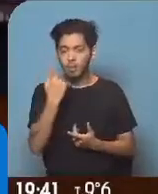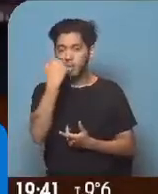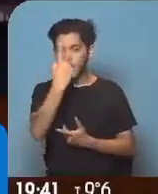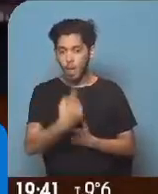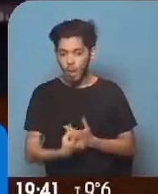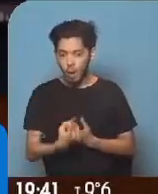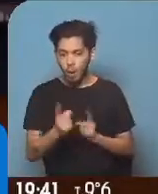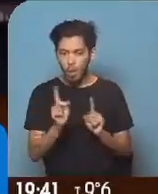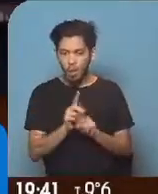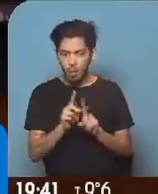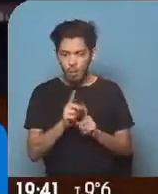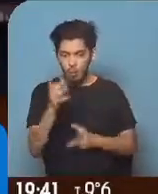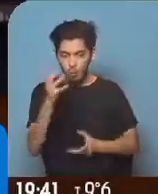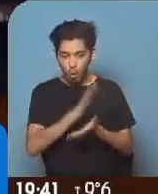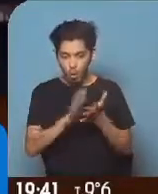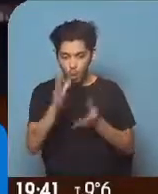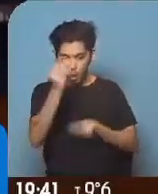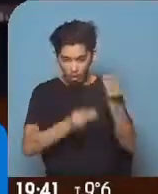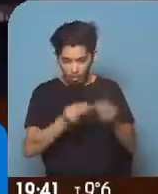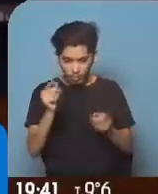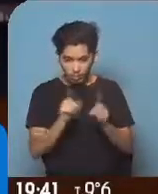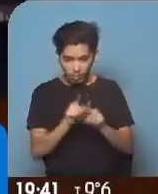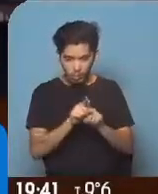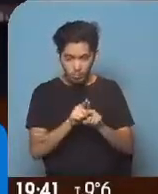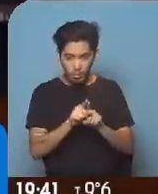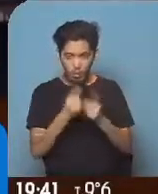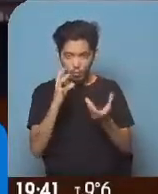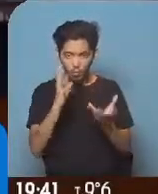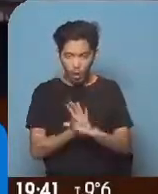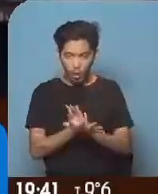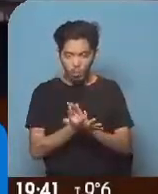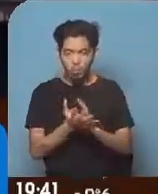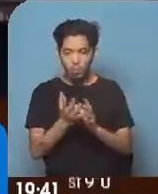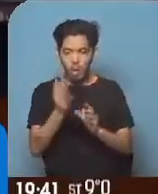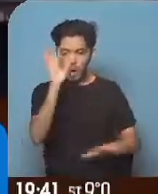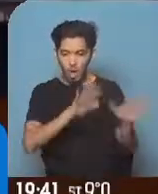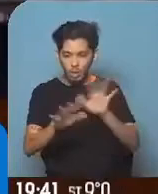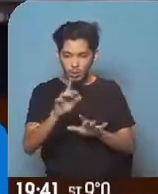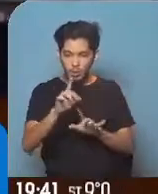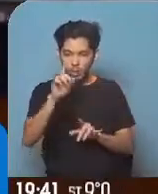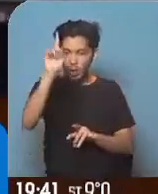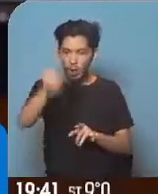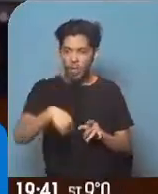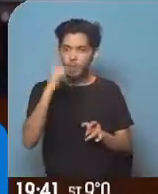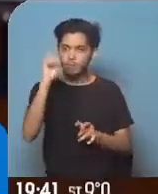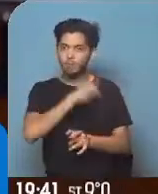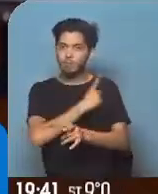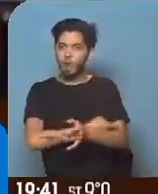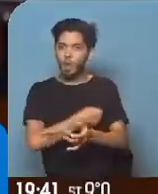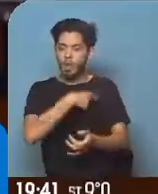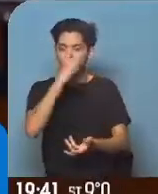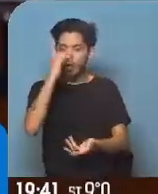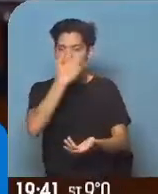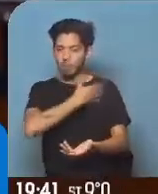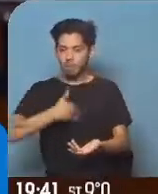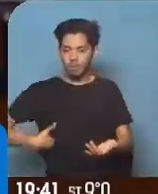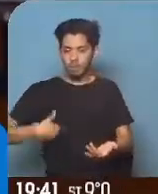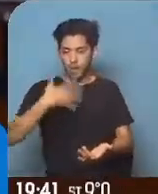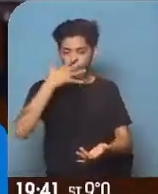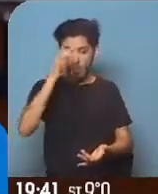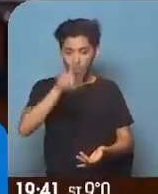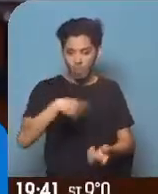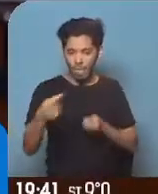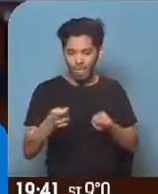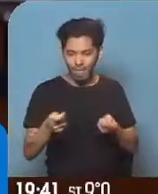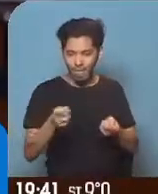encontrar formas, articulaciones desde el poder que permiten con posterioridad este tipo de desviaciones.